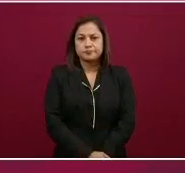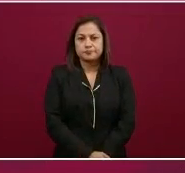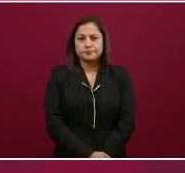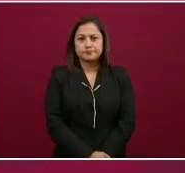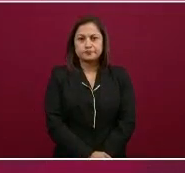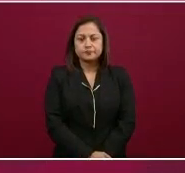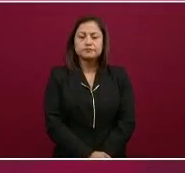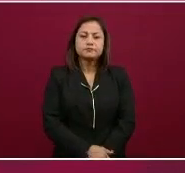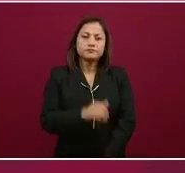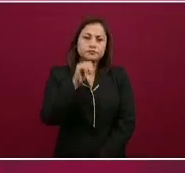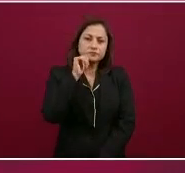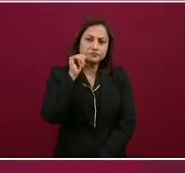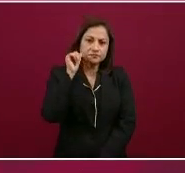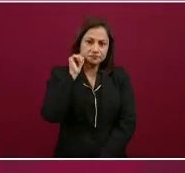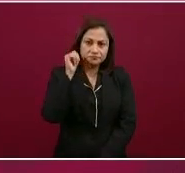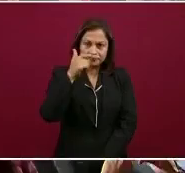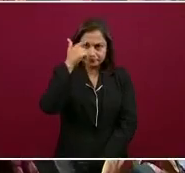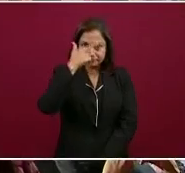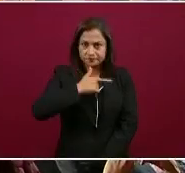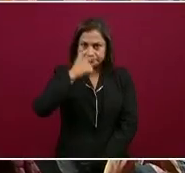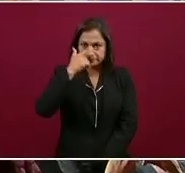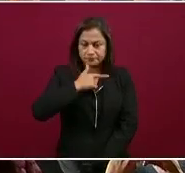por la noche de ayer.